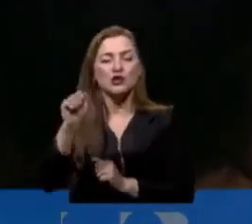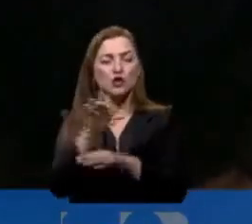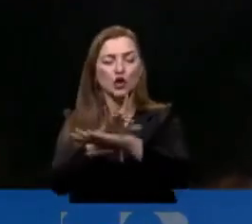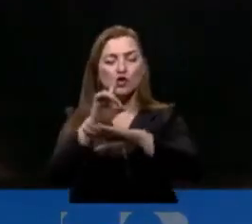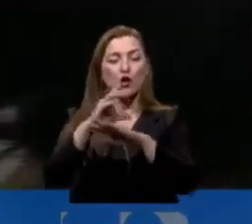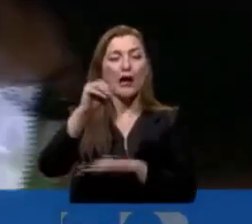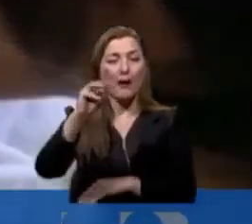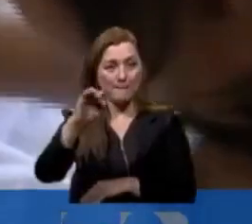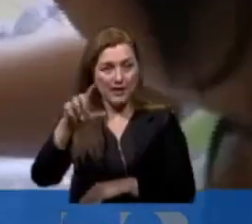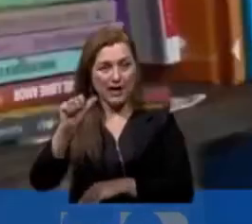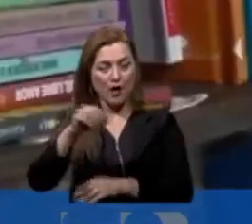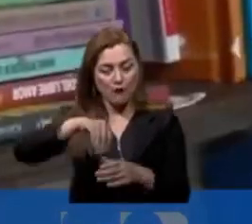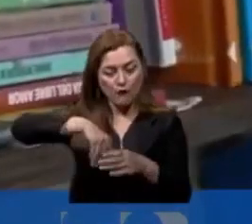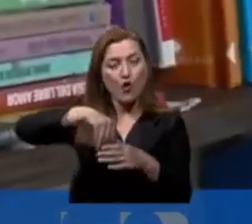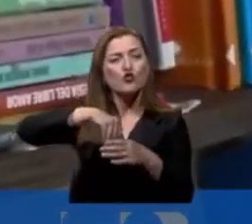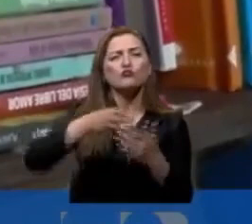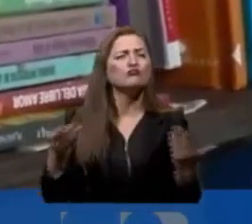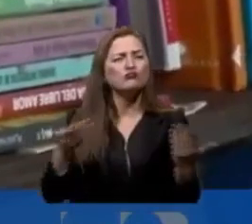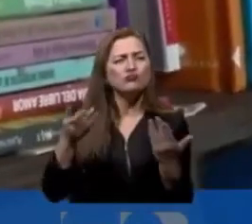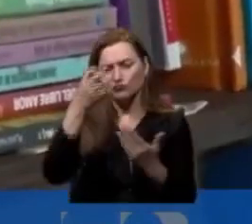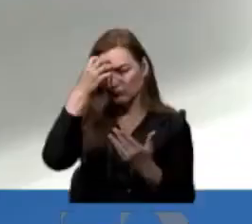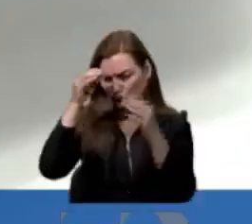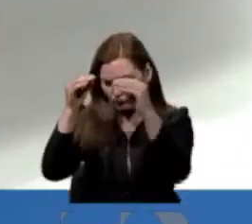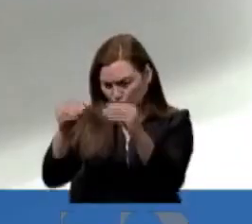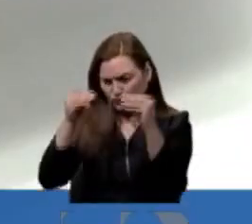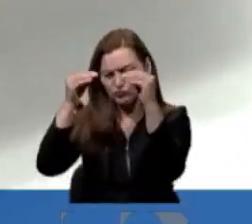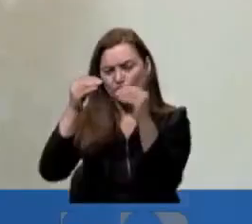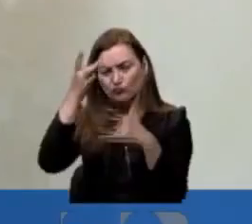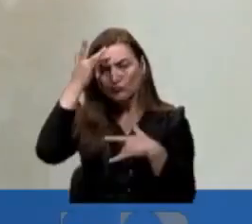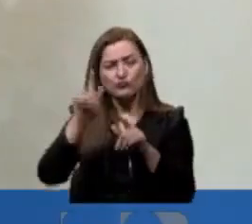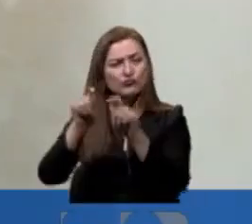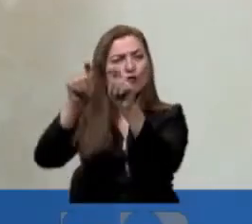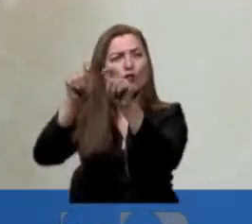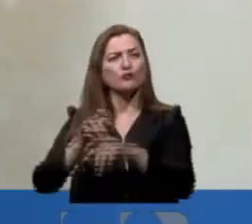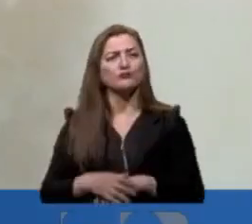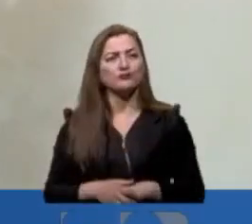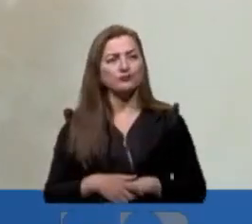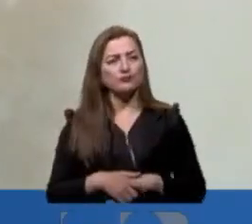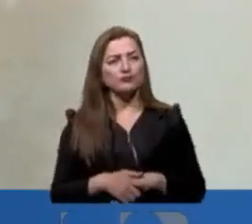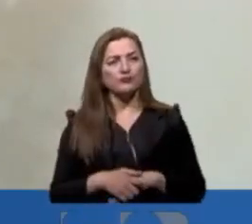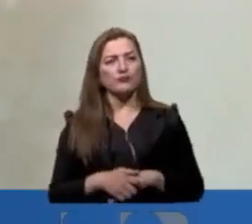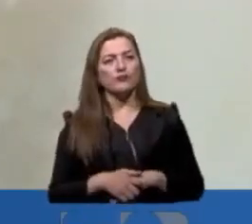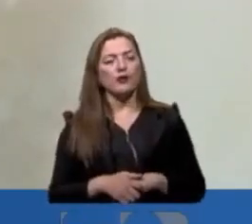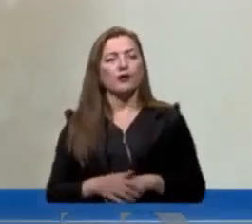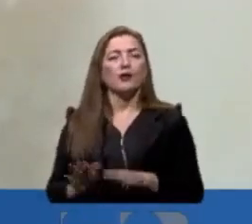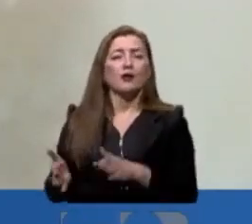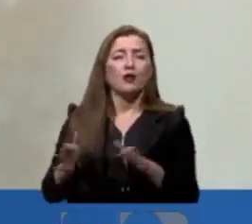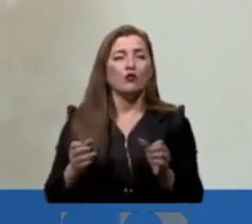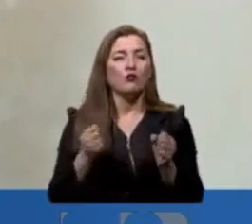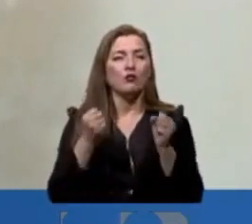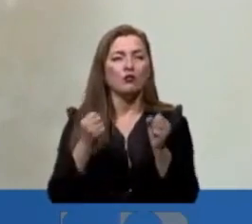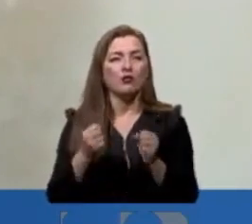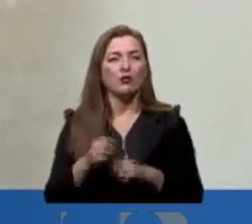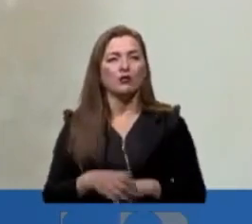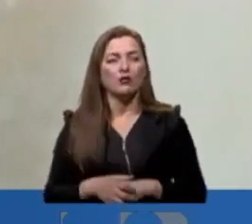explica que los fondos recaudados serán destinados a la educación de menores con cáncer tratamientos muy fuertes y largos ellos